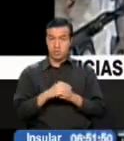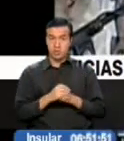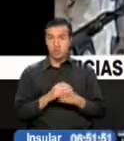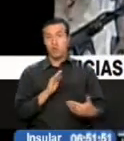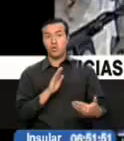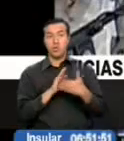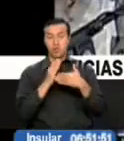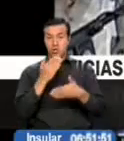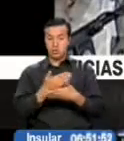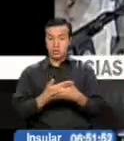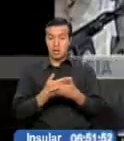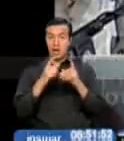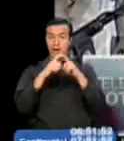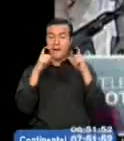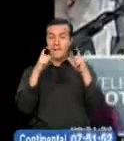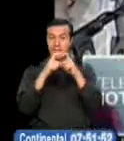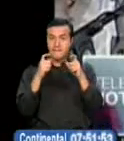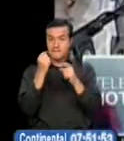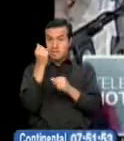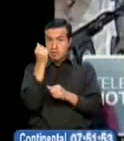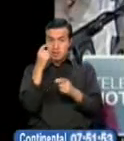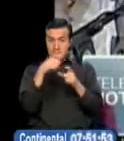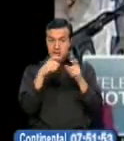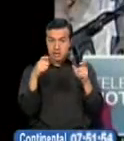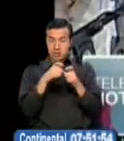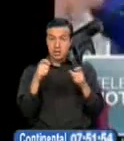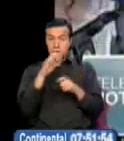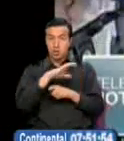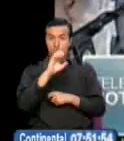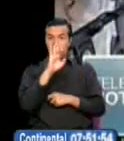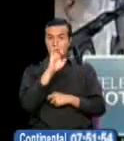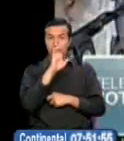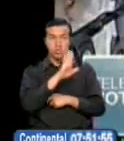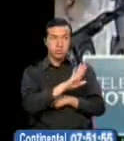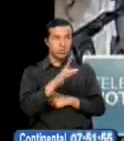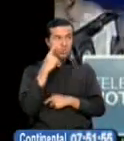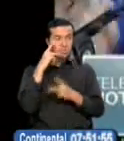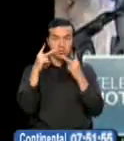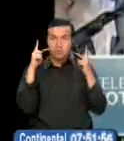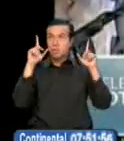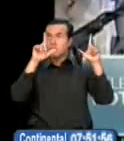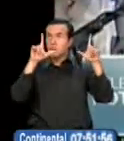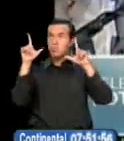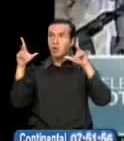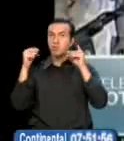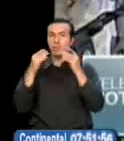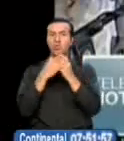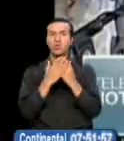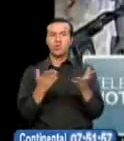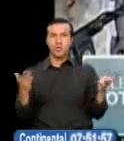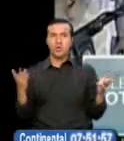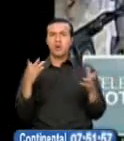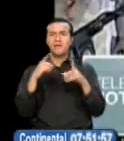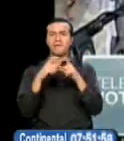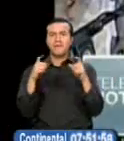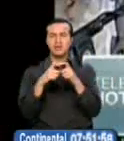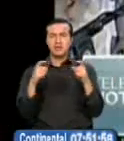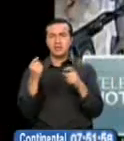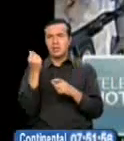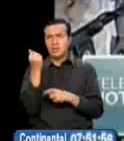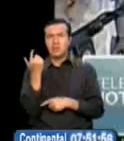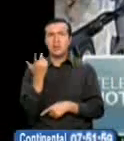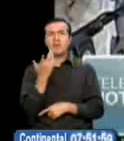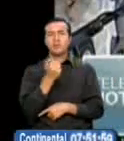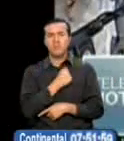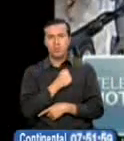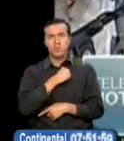contra el papel moneda y de las mafias de Cúcuta. En Cúcuta hay vitrinas, lugares, almacenes enteros con los billetes de papel moneda